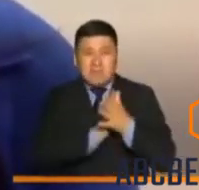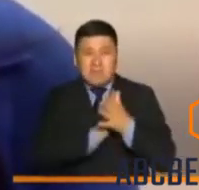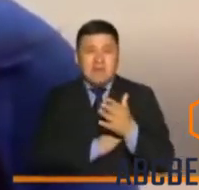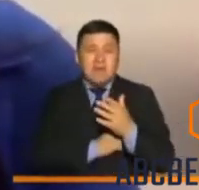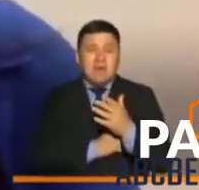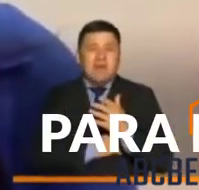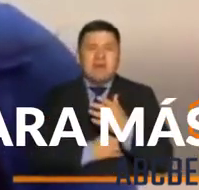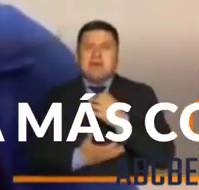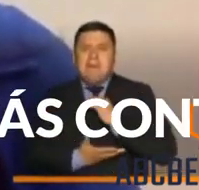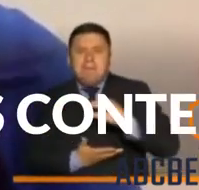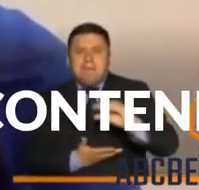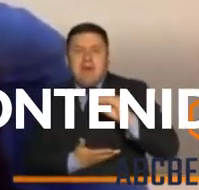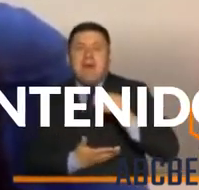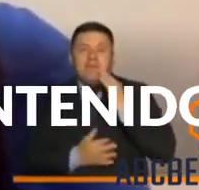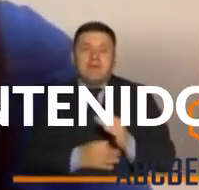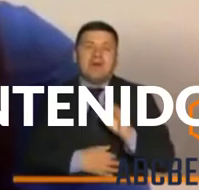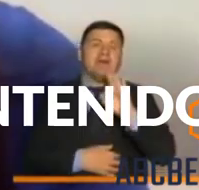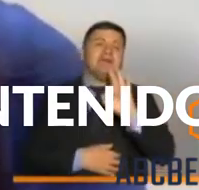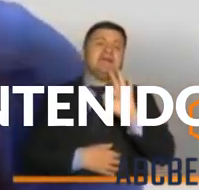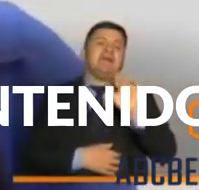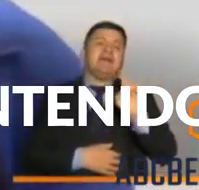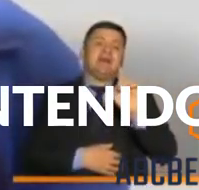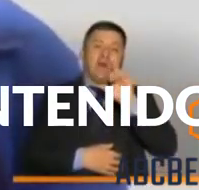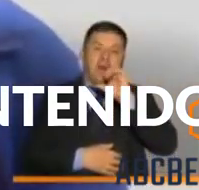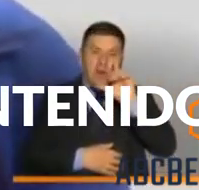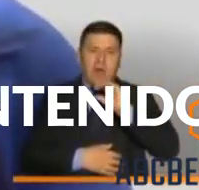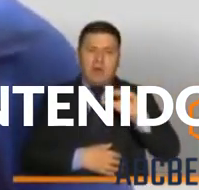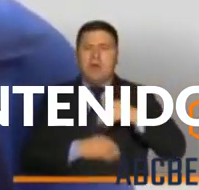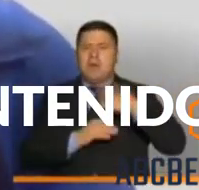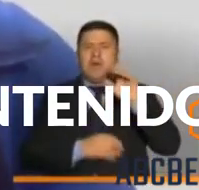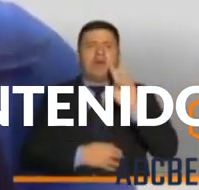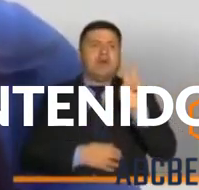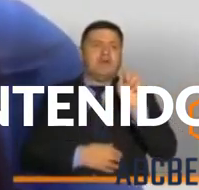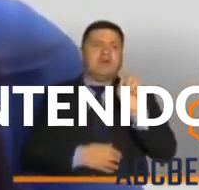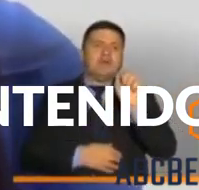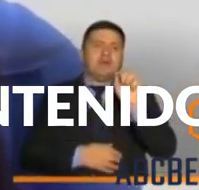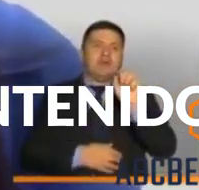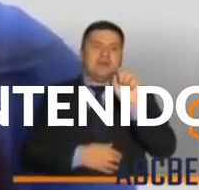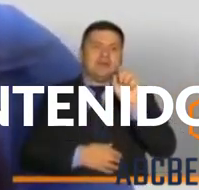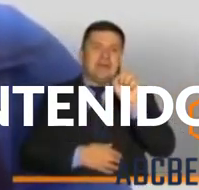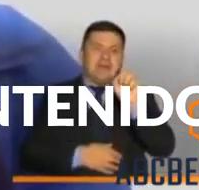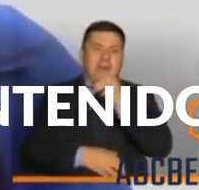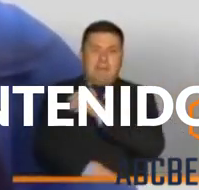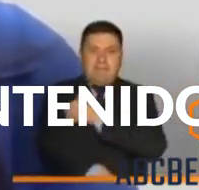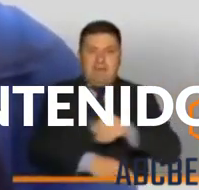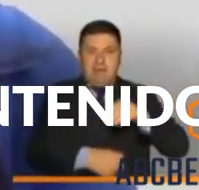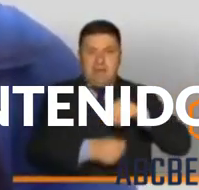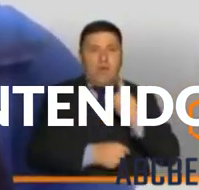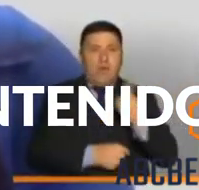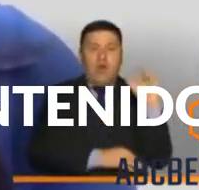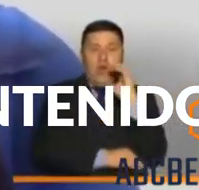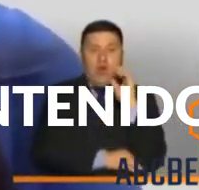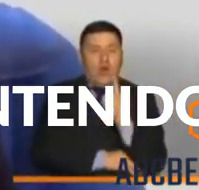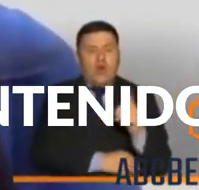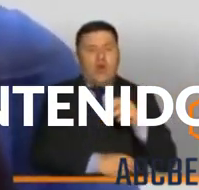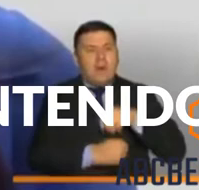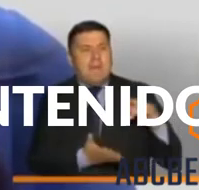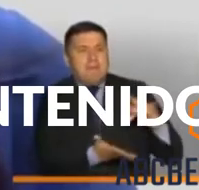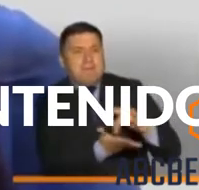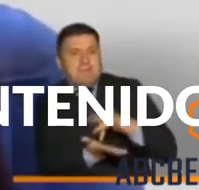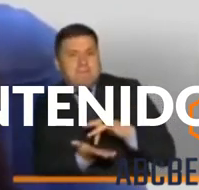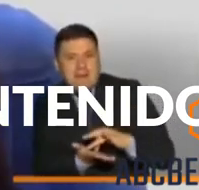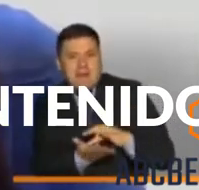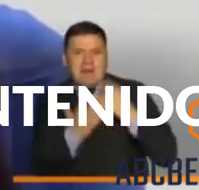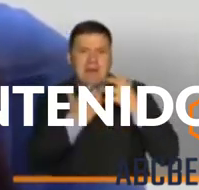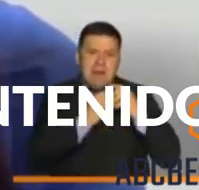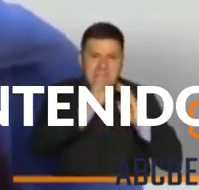su dispersión el 31 de julio a más de 2.6 millones de colombianos participantes